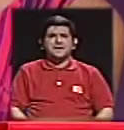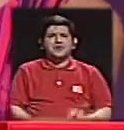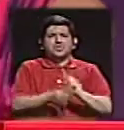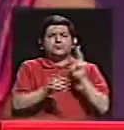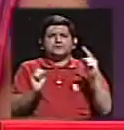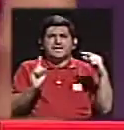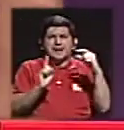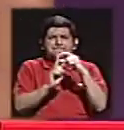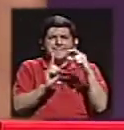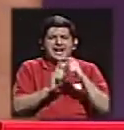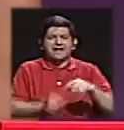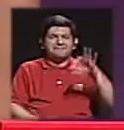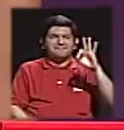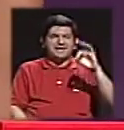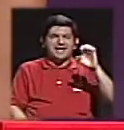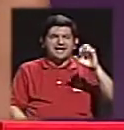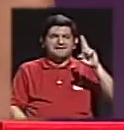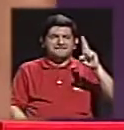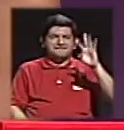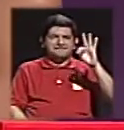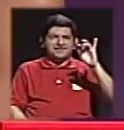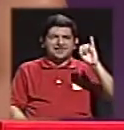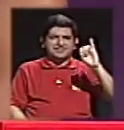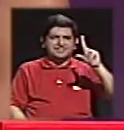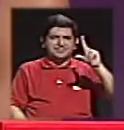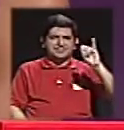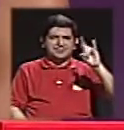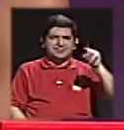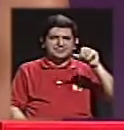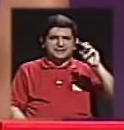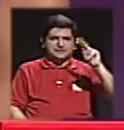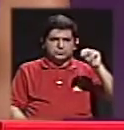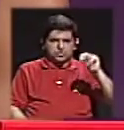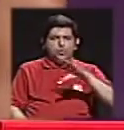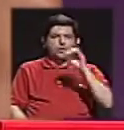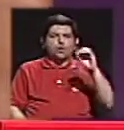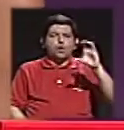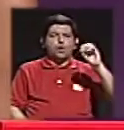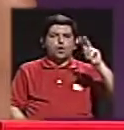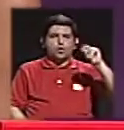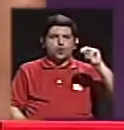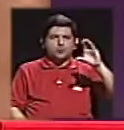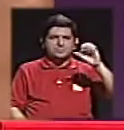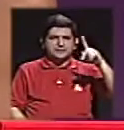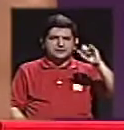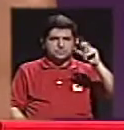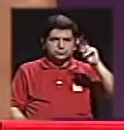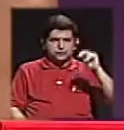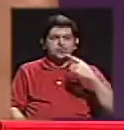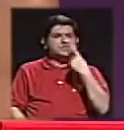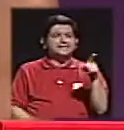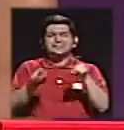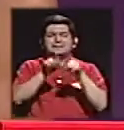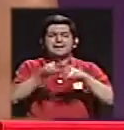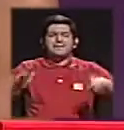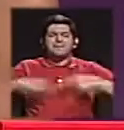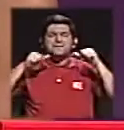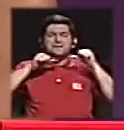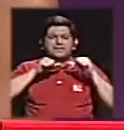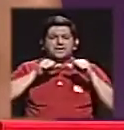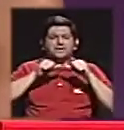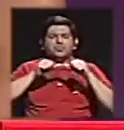palabra fertilización o la palabra concepción. También he escuchado que la vida es un continuum, la vida